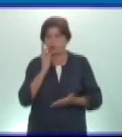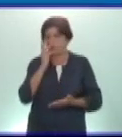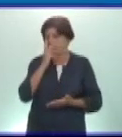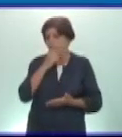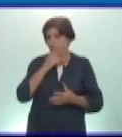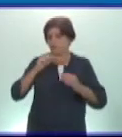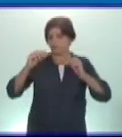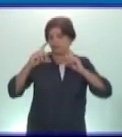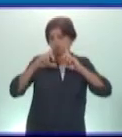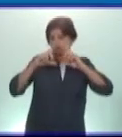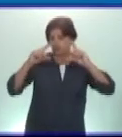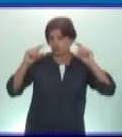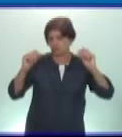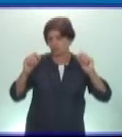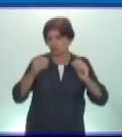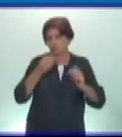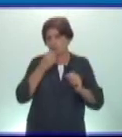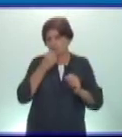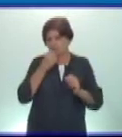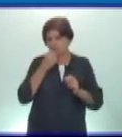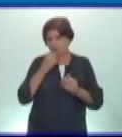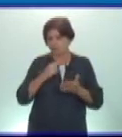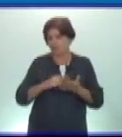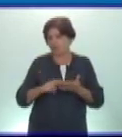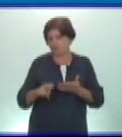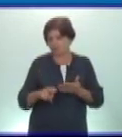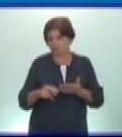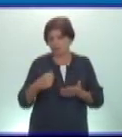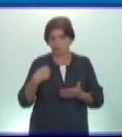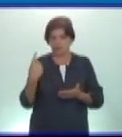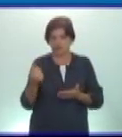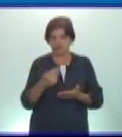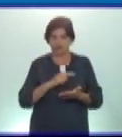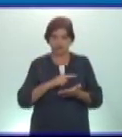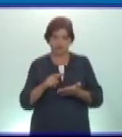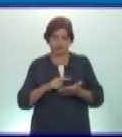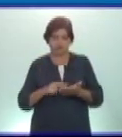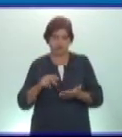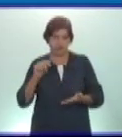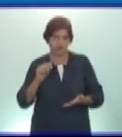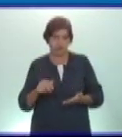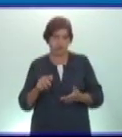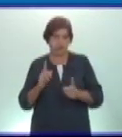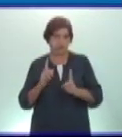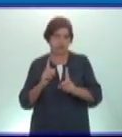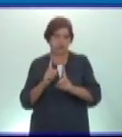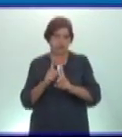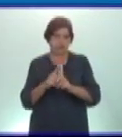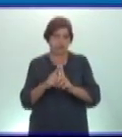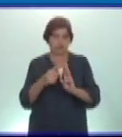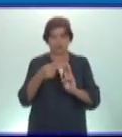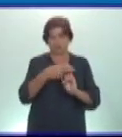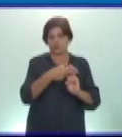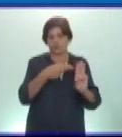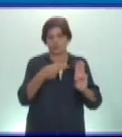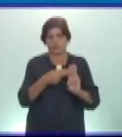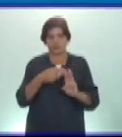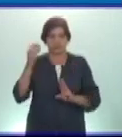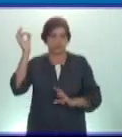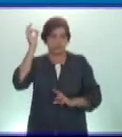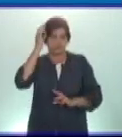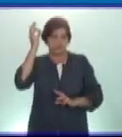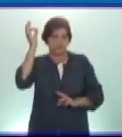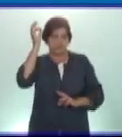que incluso pueden estarnos enviando para nosotros leerlo acá en nuestros encuentros con la asignatura Lengua Española.